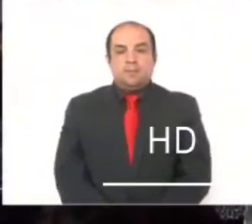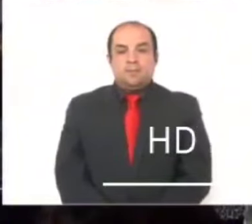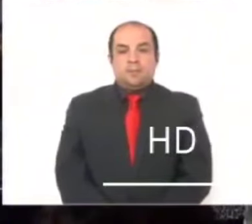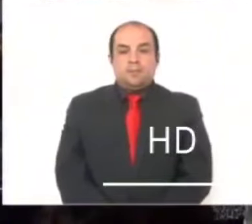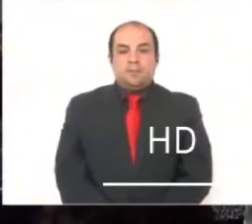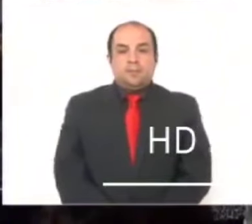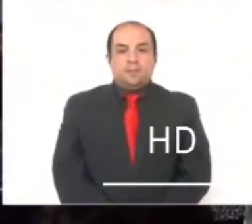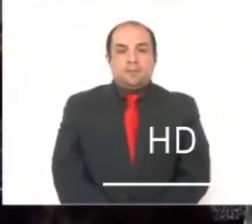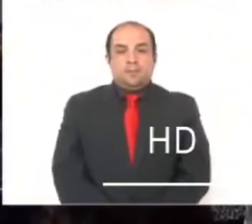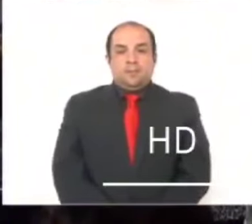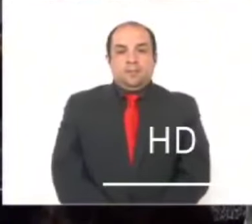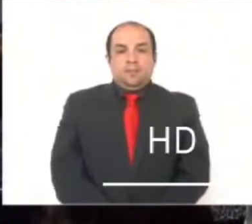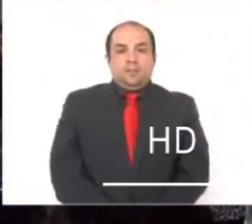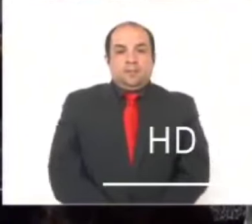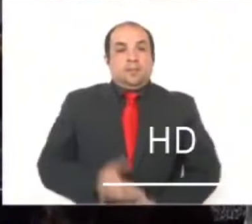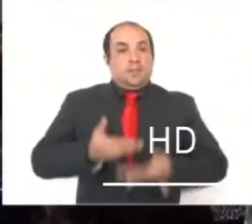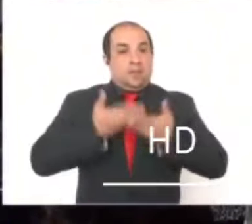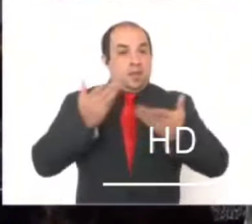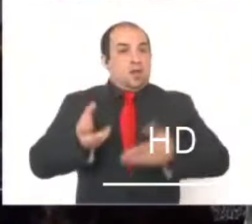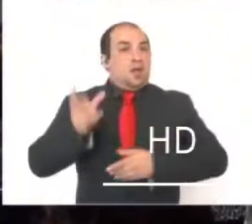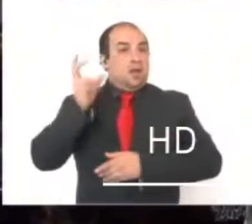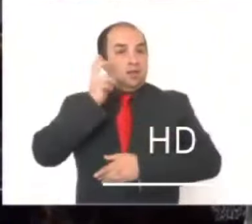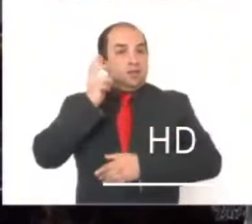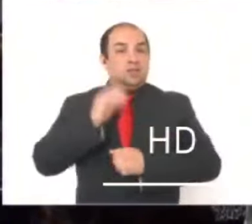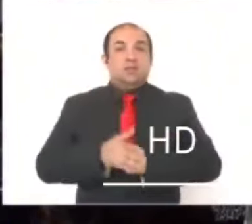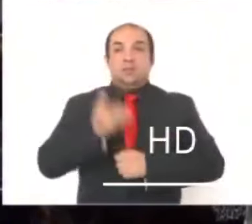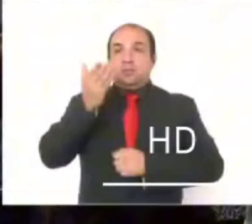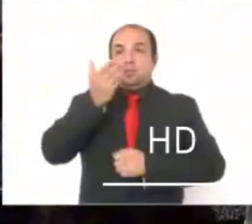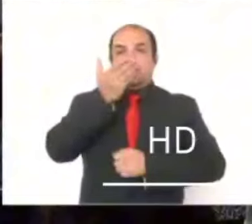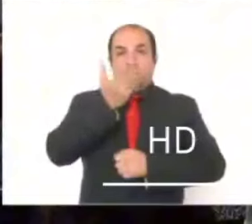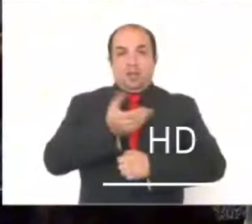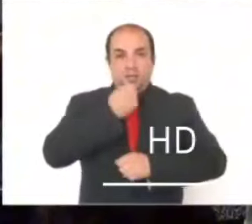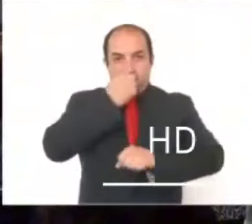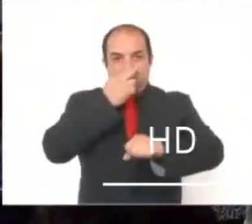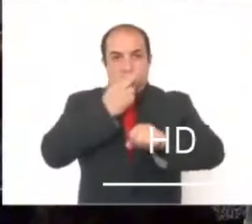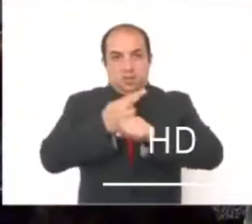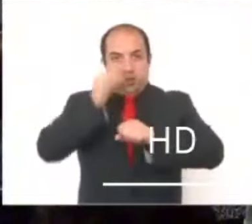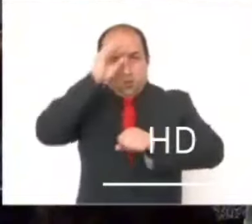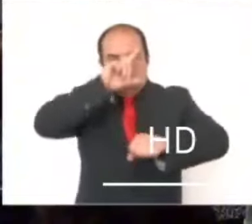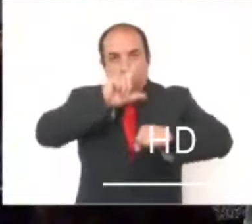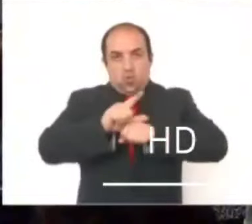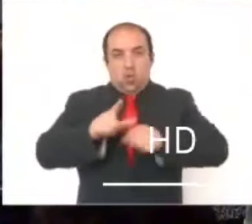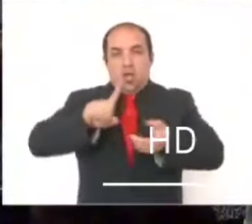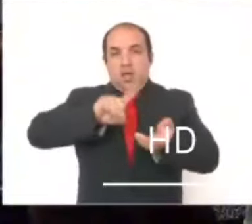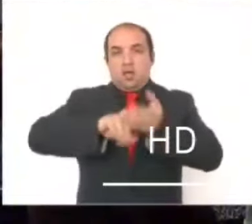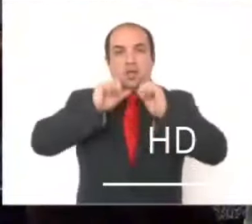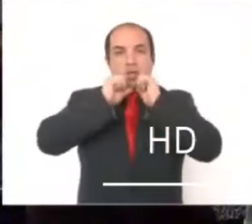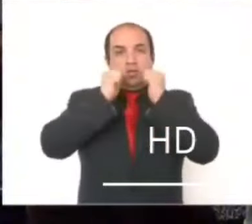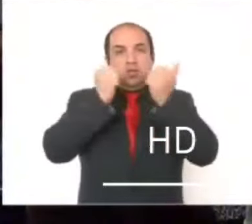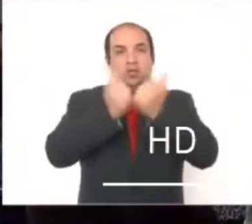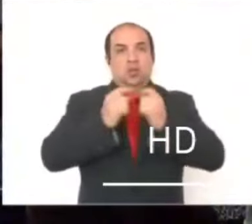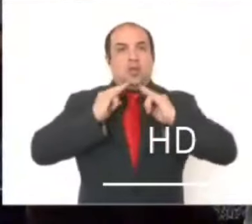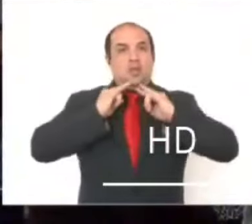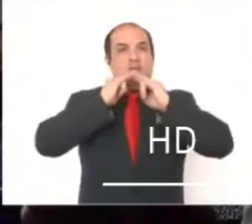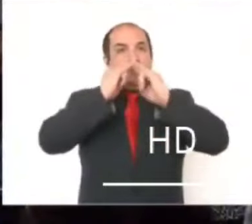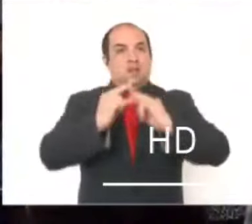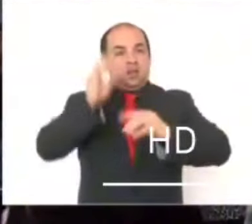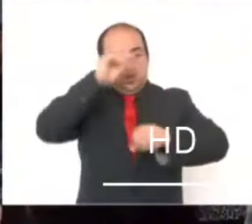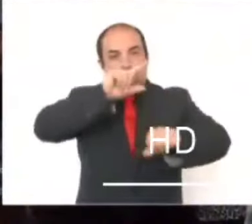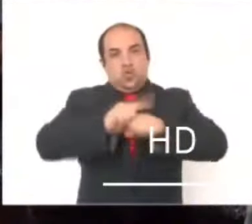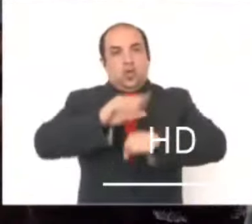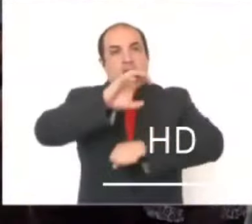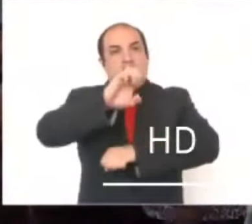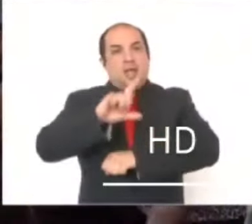Y ahora vamos a escuchar la intervención del secretario de Cultura de la Asociación Tianguis Cultural El Chopo, César Salas